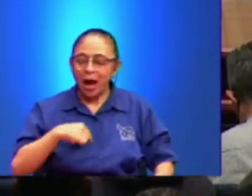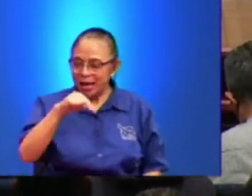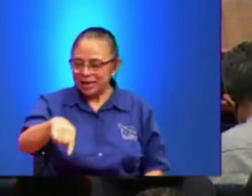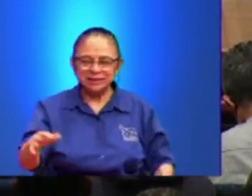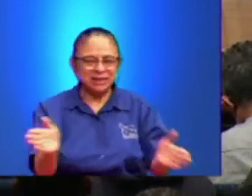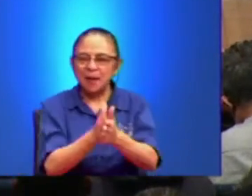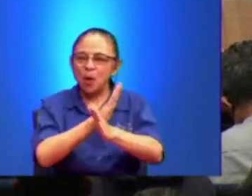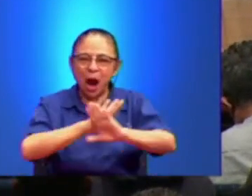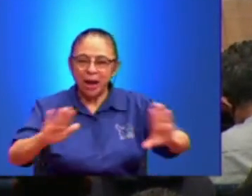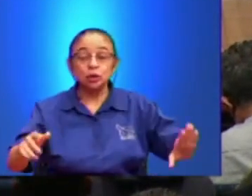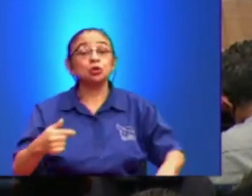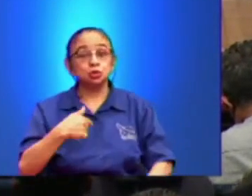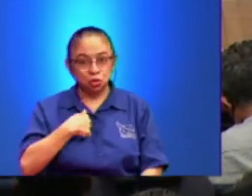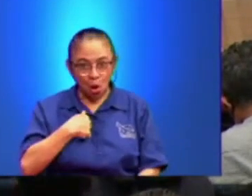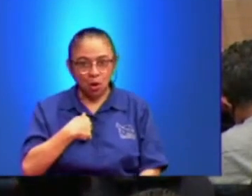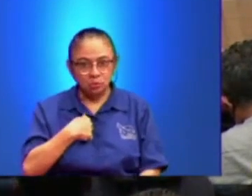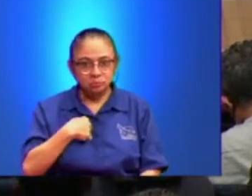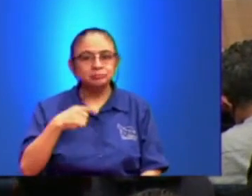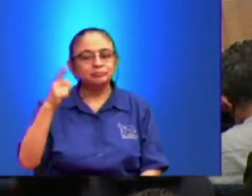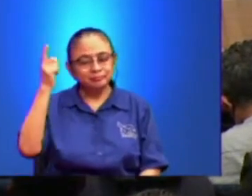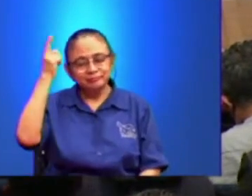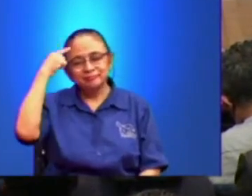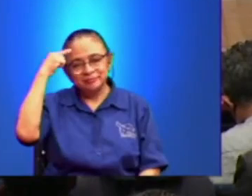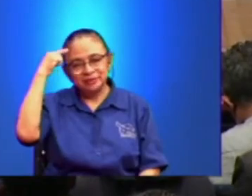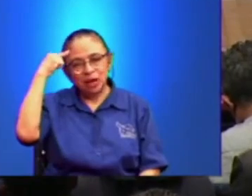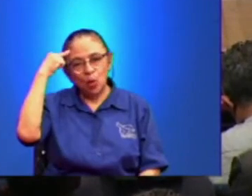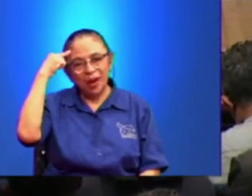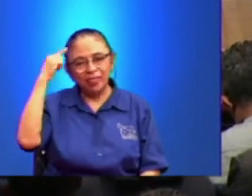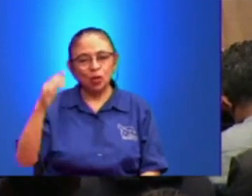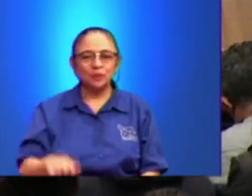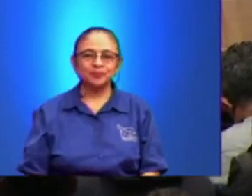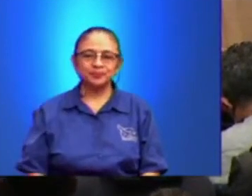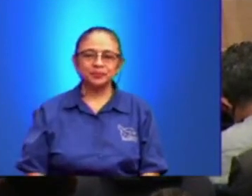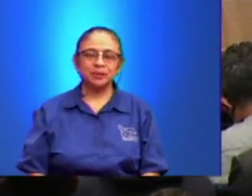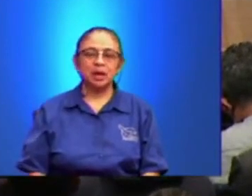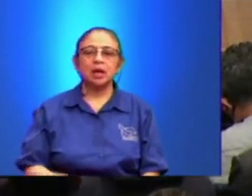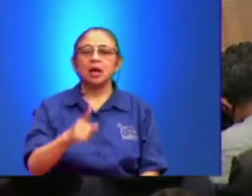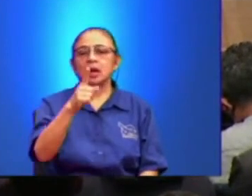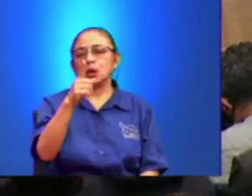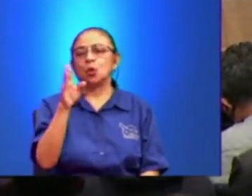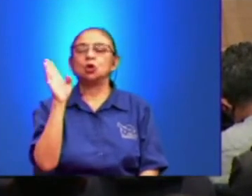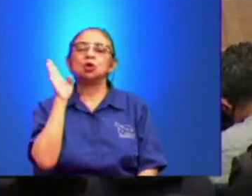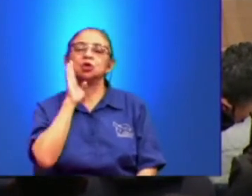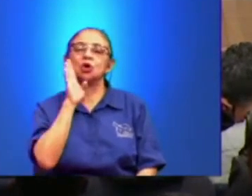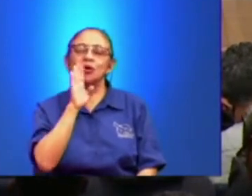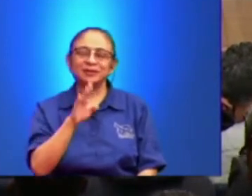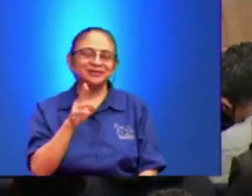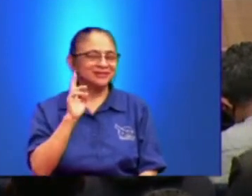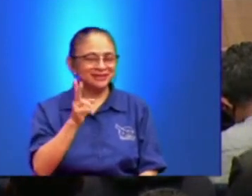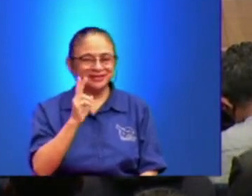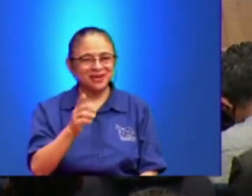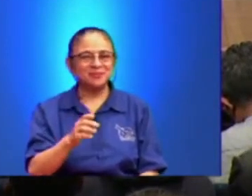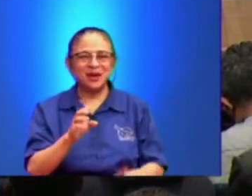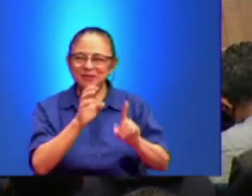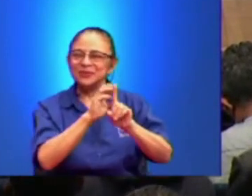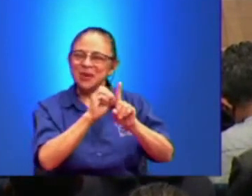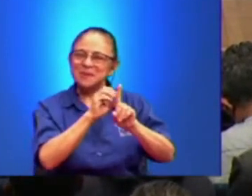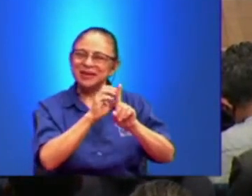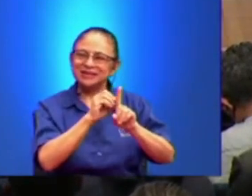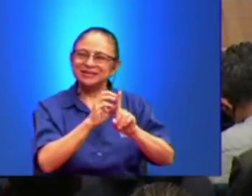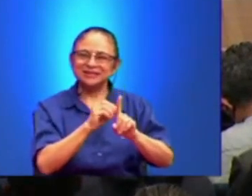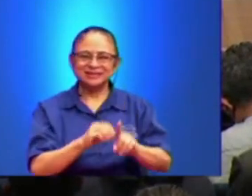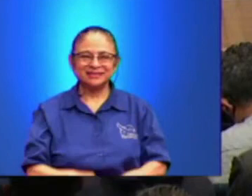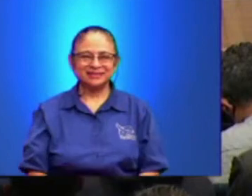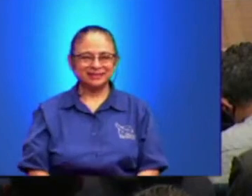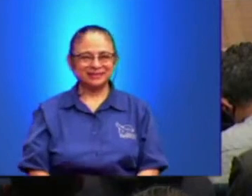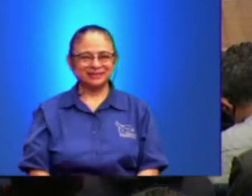yo me acuerdo que cuando nosotros recién empezábamos en el evangelio había algunos jóvenes siempre son bromistas los jóvenes en todos los tiempos